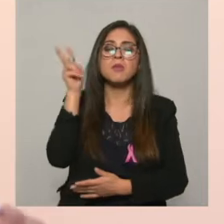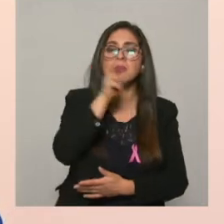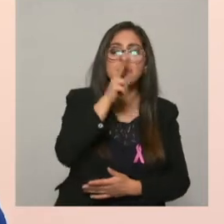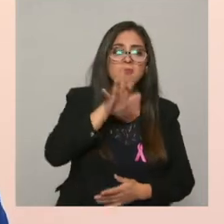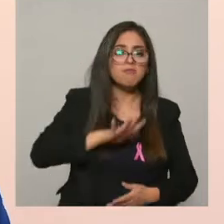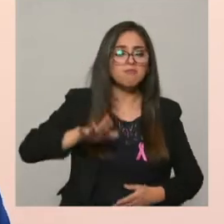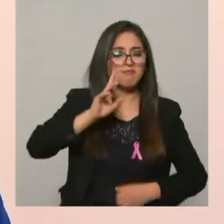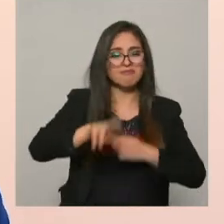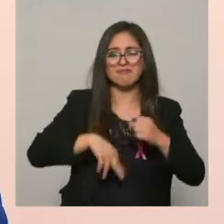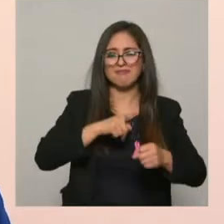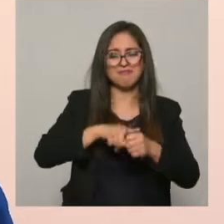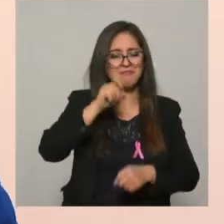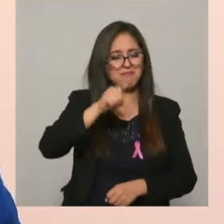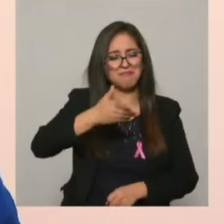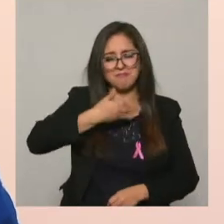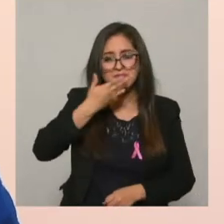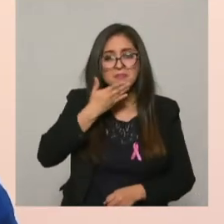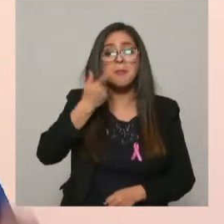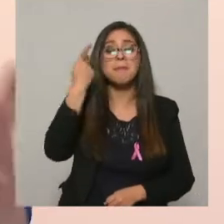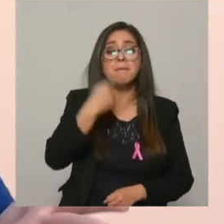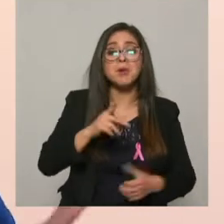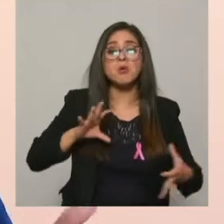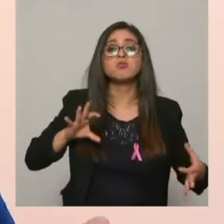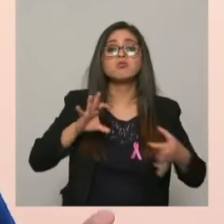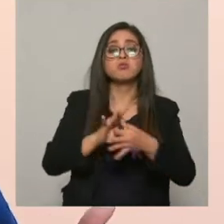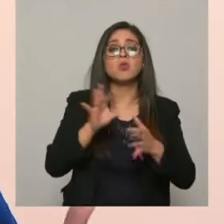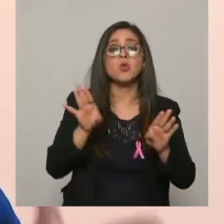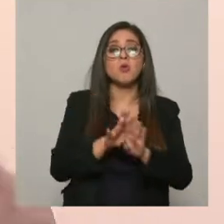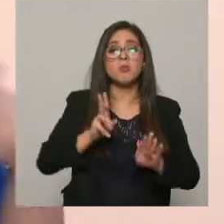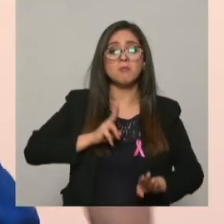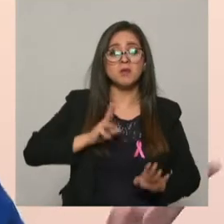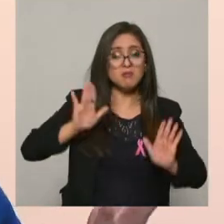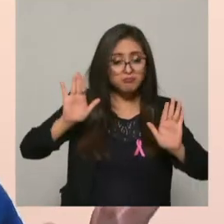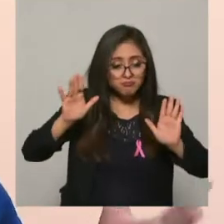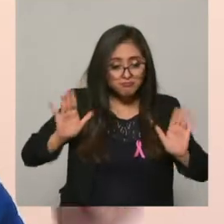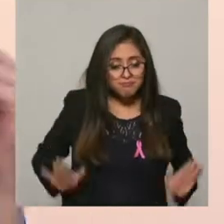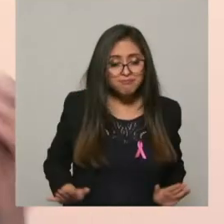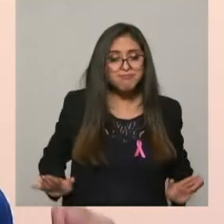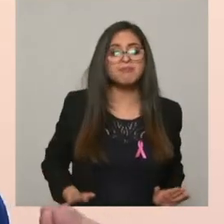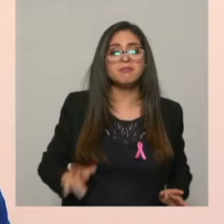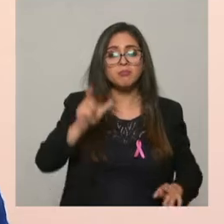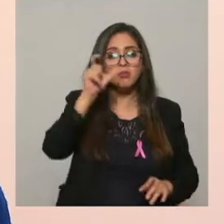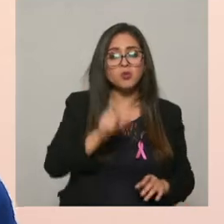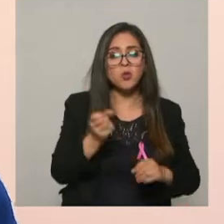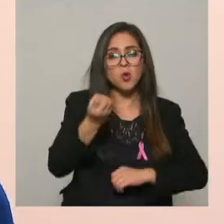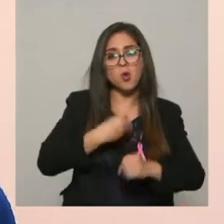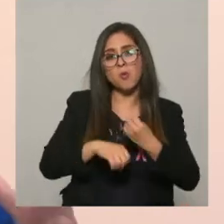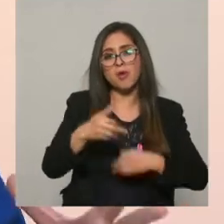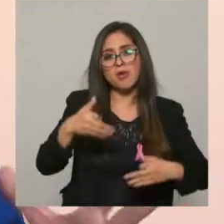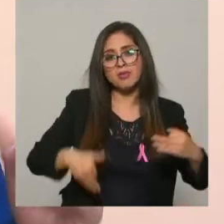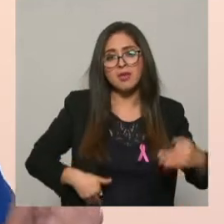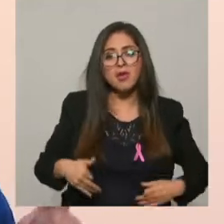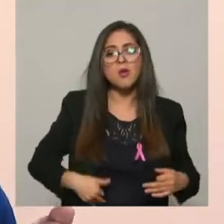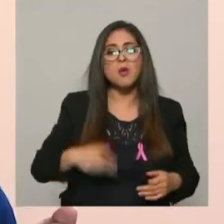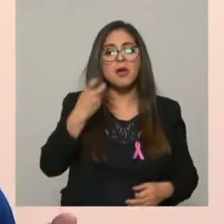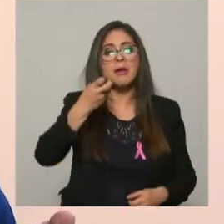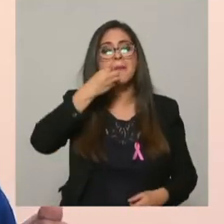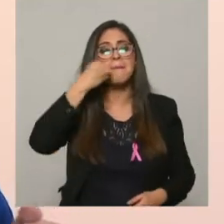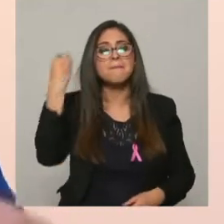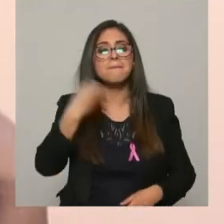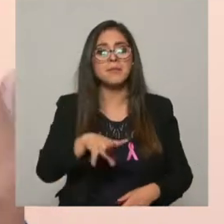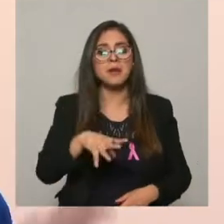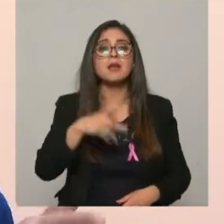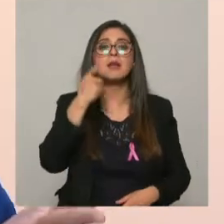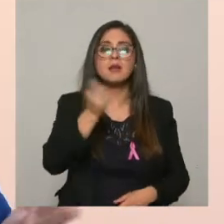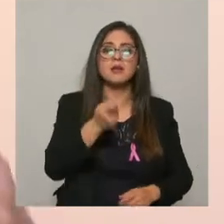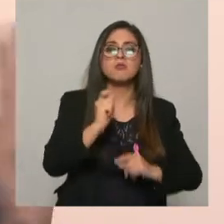ahí, que al final creo que es parte también de nosotros, ¿no? Y de este montaje y que eso lo vuelve mucho más rico, porque justamente